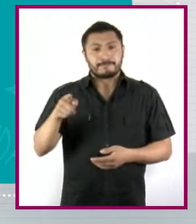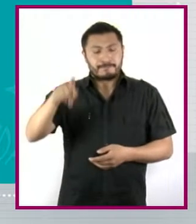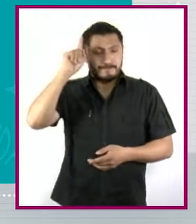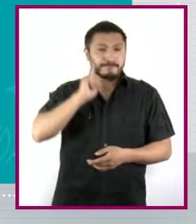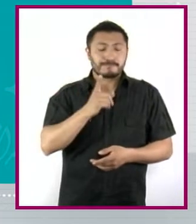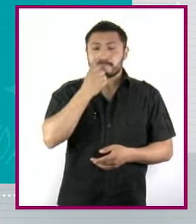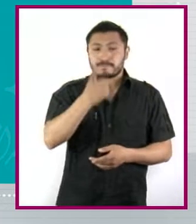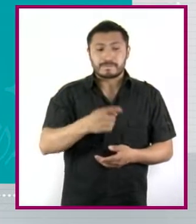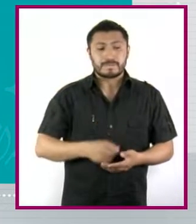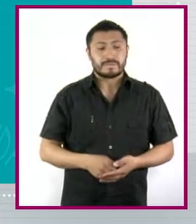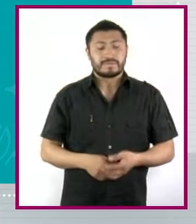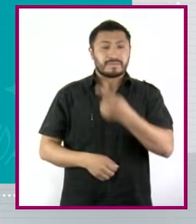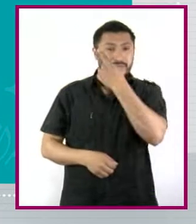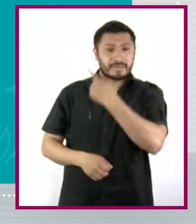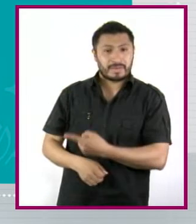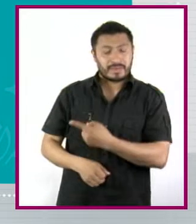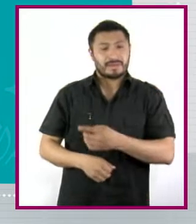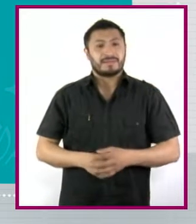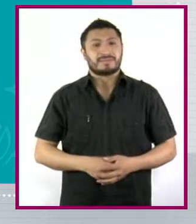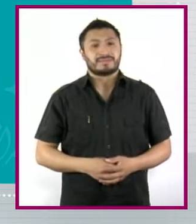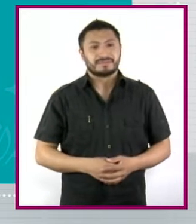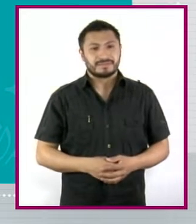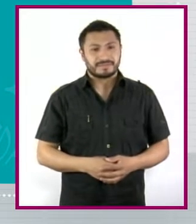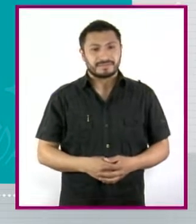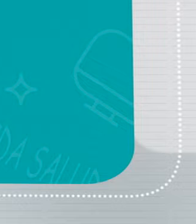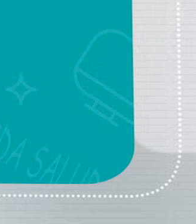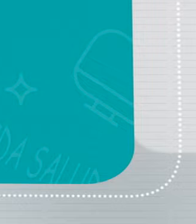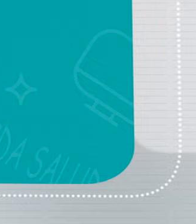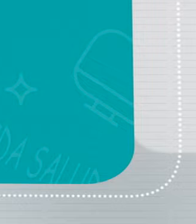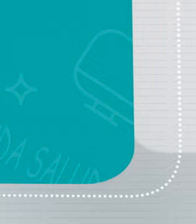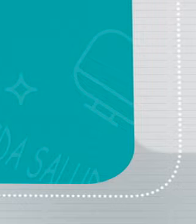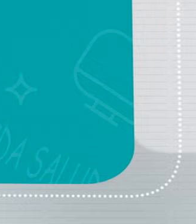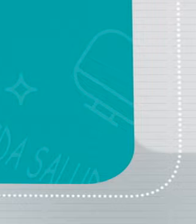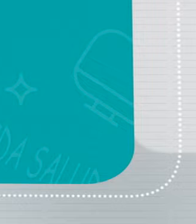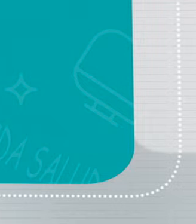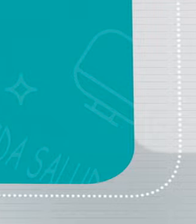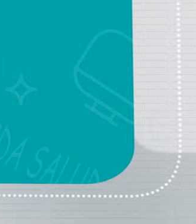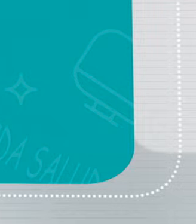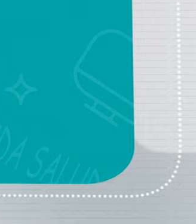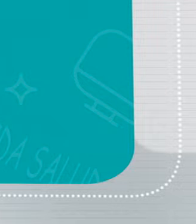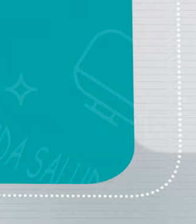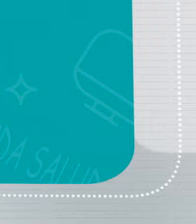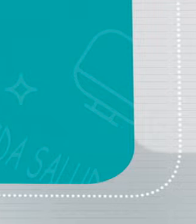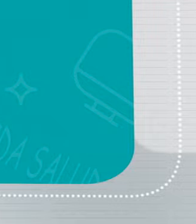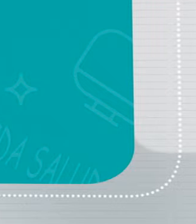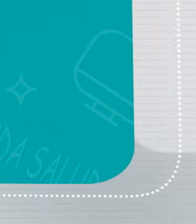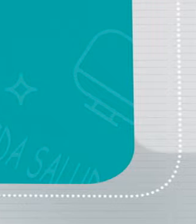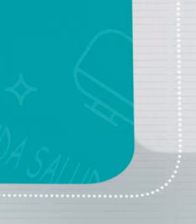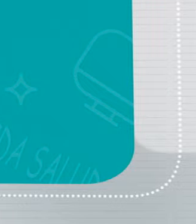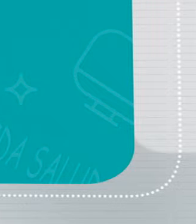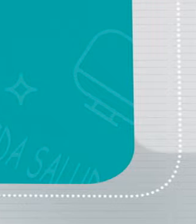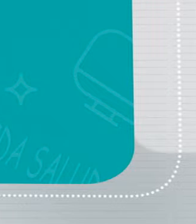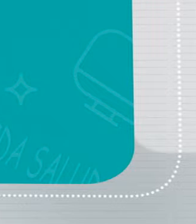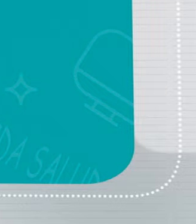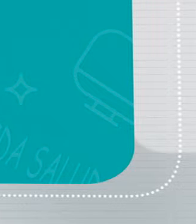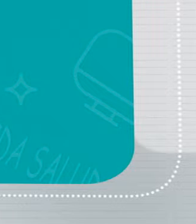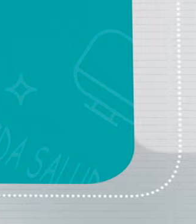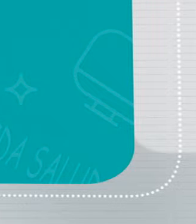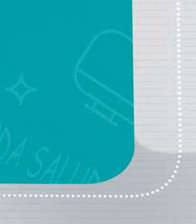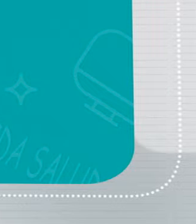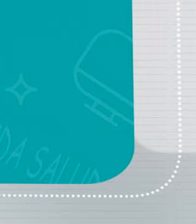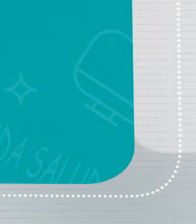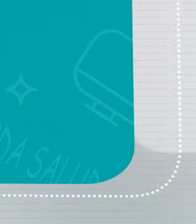agrega, la respuesta del gobierno fue la persecución y encarcelamiento de autodefensas, la colaboración con grupos acusados de